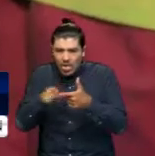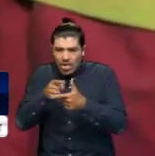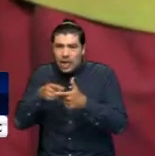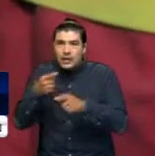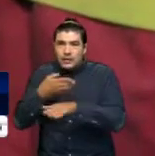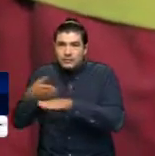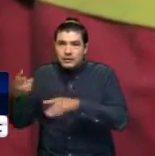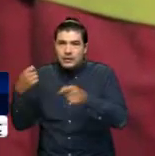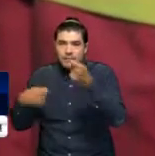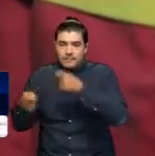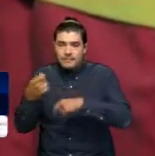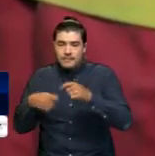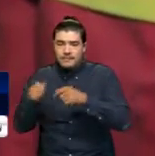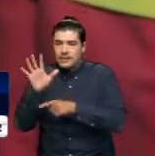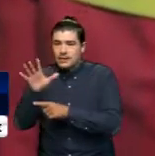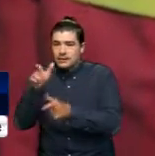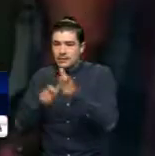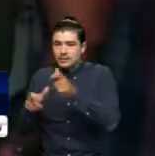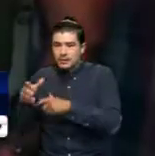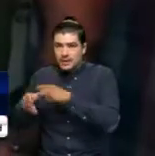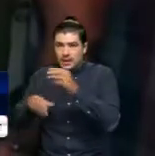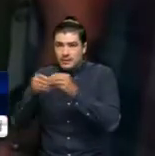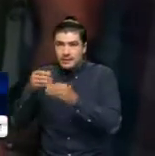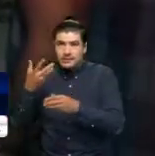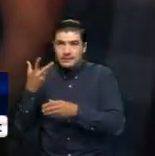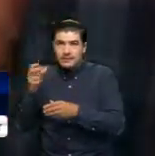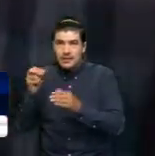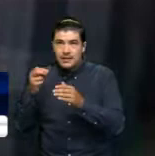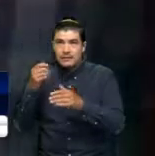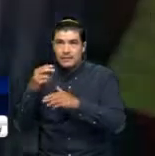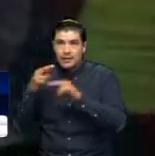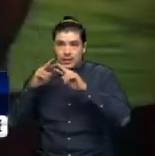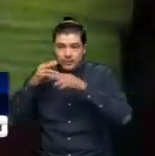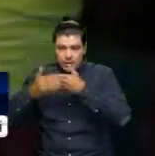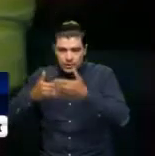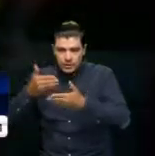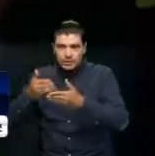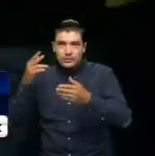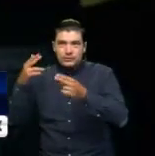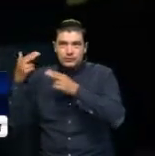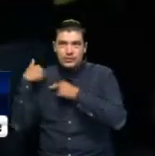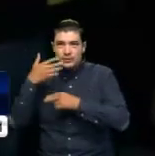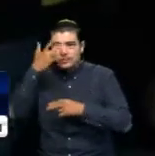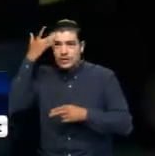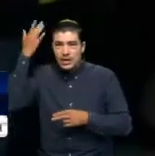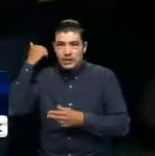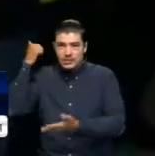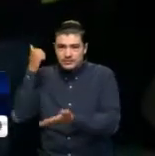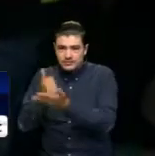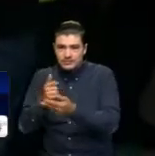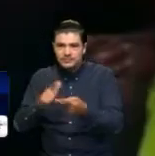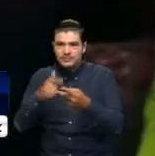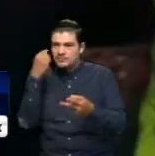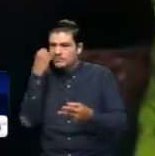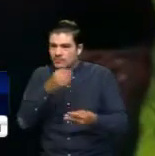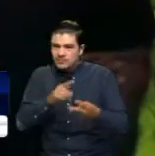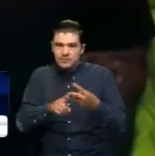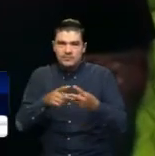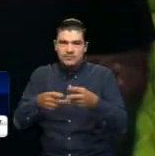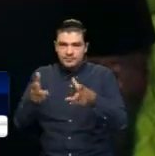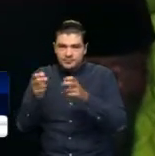los cinco capturados suma más de 20 procesos judiciales por delitos como homicidio concierto para delinquir extorsión